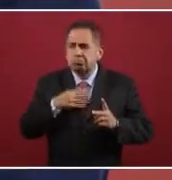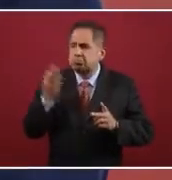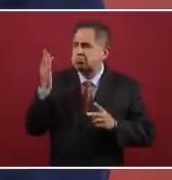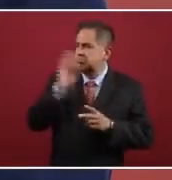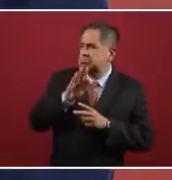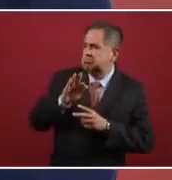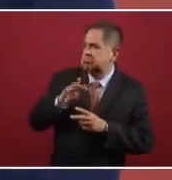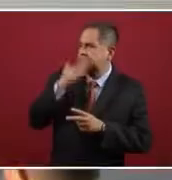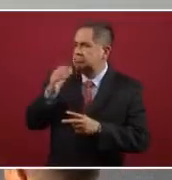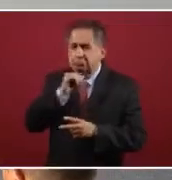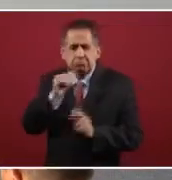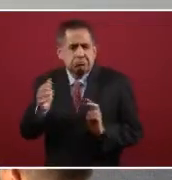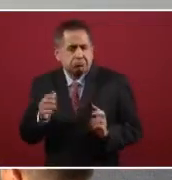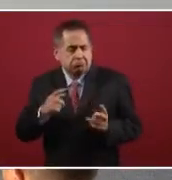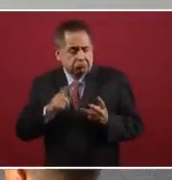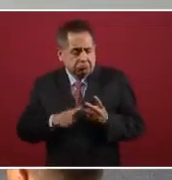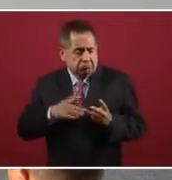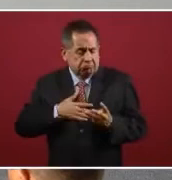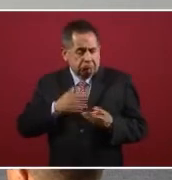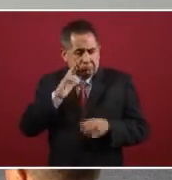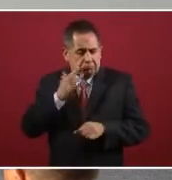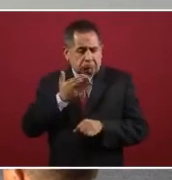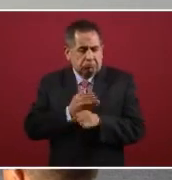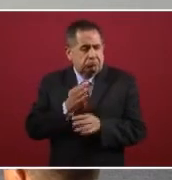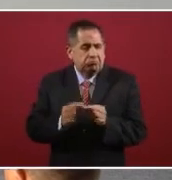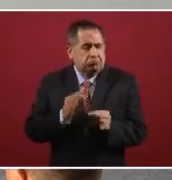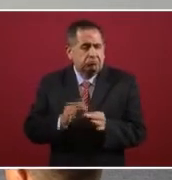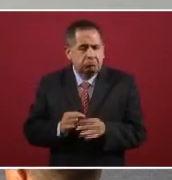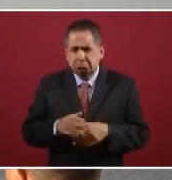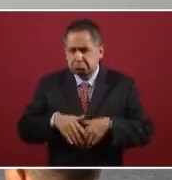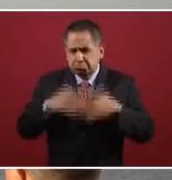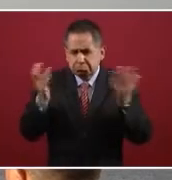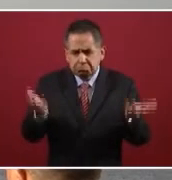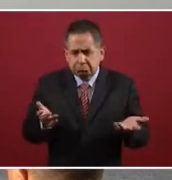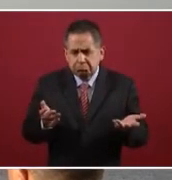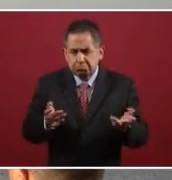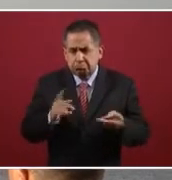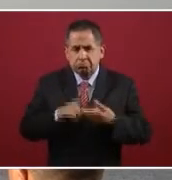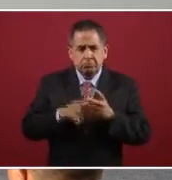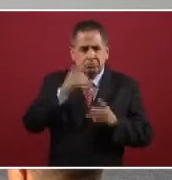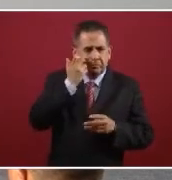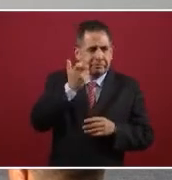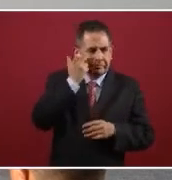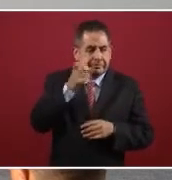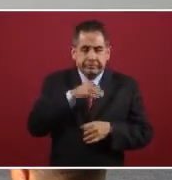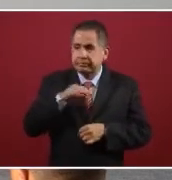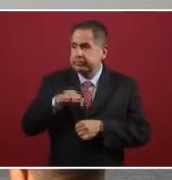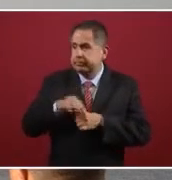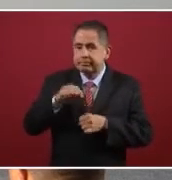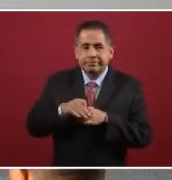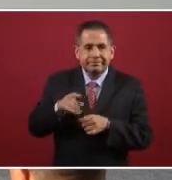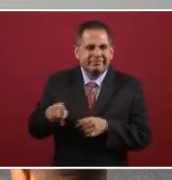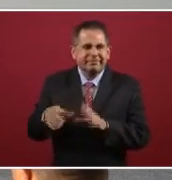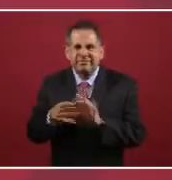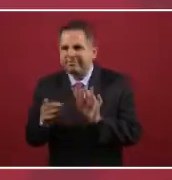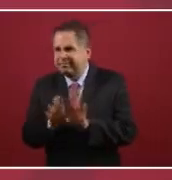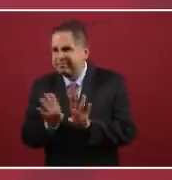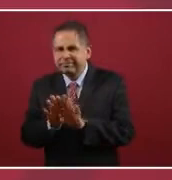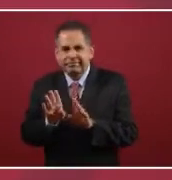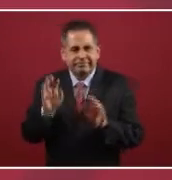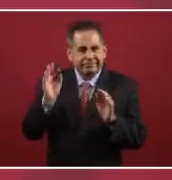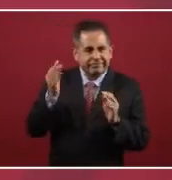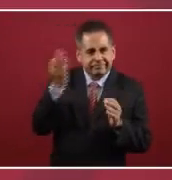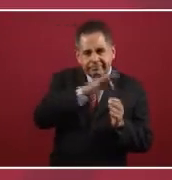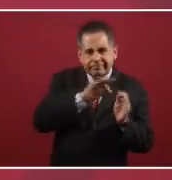si cumplimos con nuestra responsabilidad, si no somos mapaches electorales, ¿qué nos va a